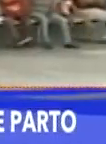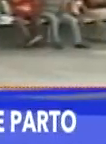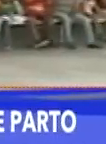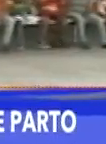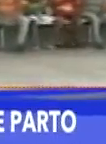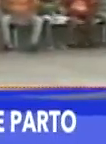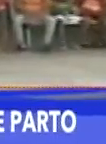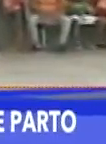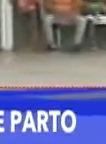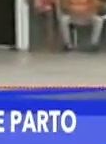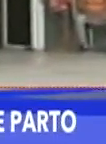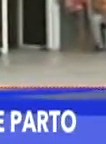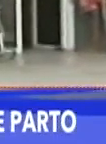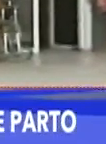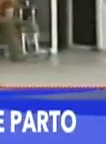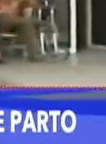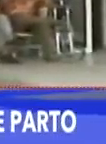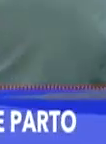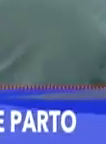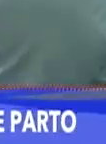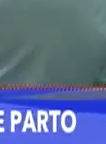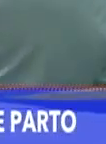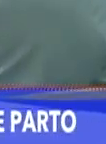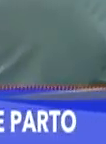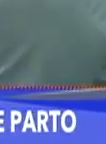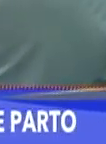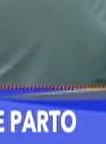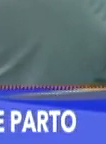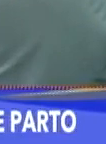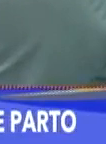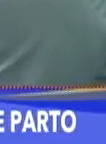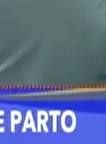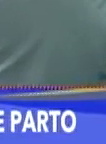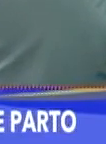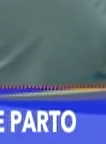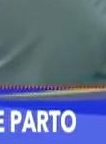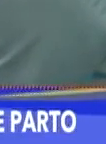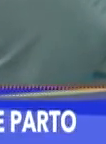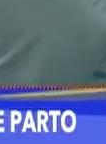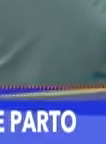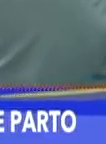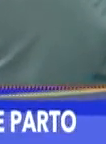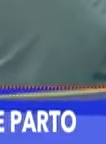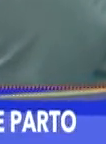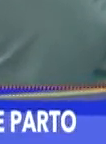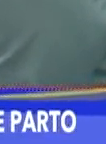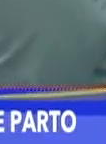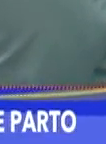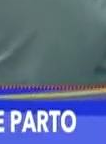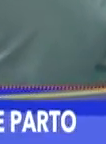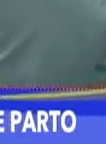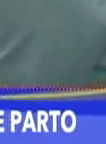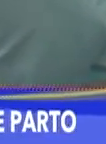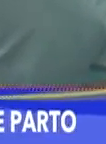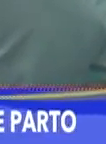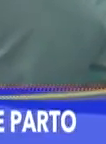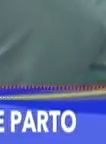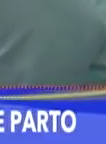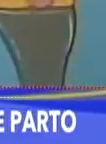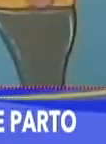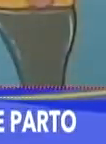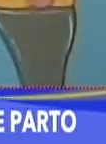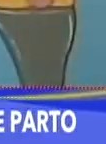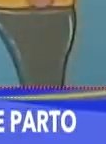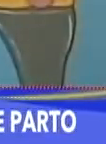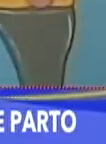donde hemos llevado la salud a todos los lugares que lo han necesitado, así como la atención de las embarazadas, niños y ancianos. Una vez más